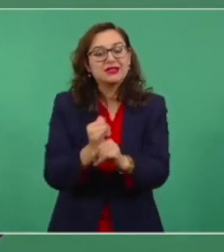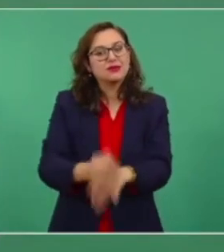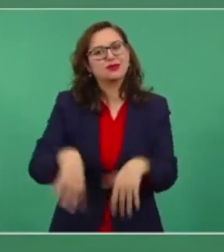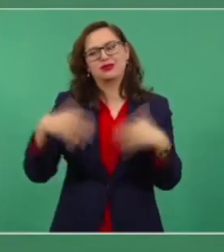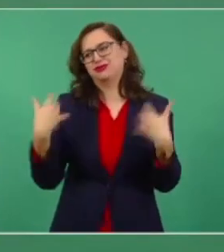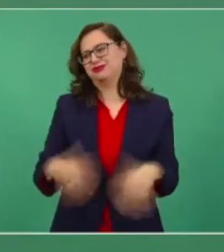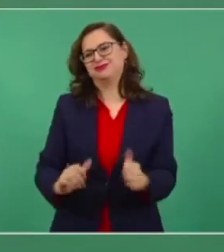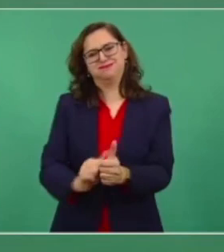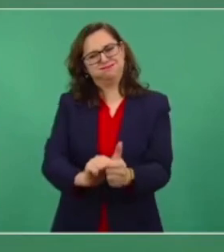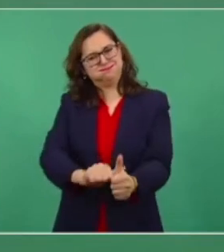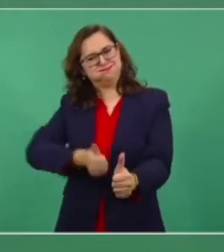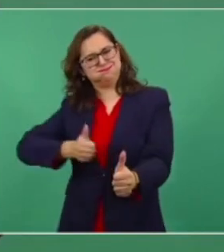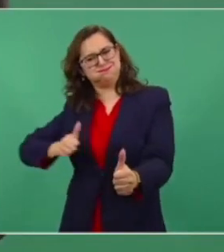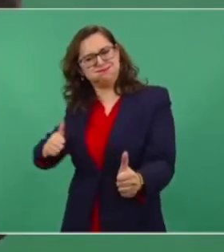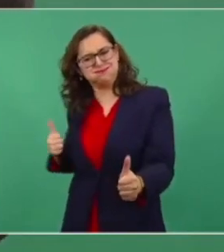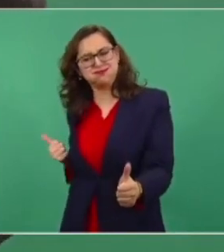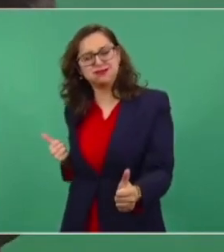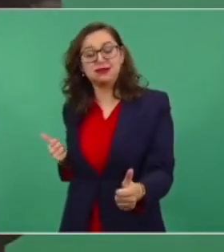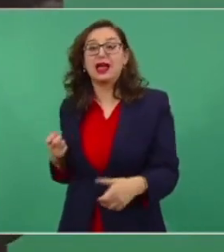Entonces,